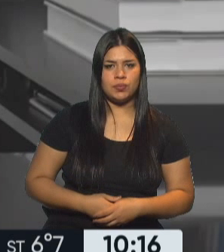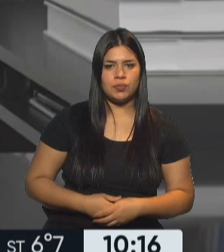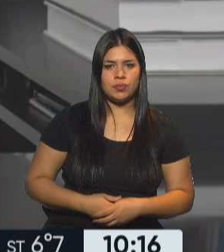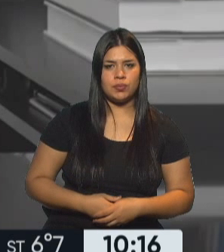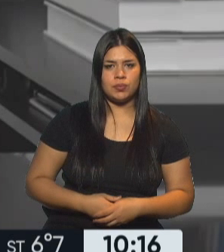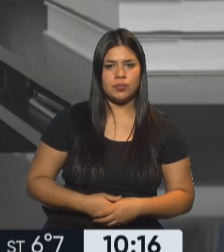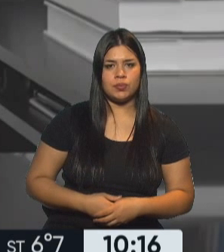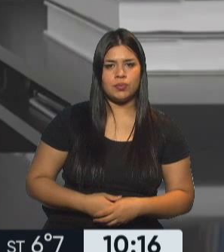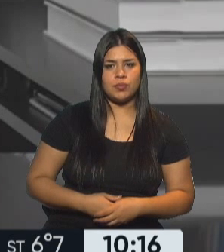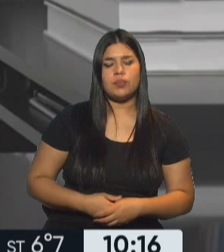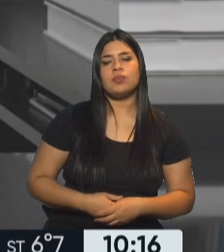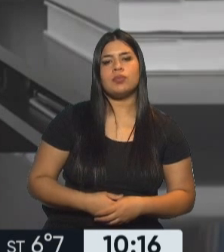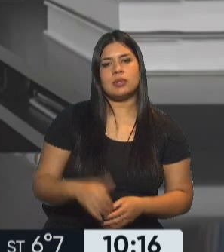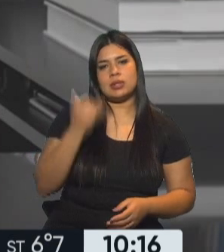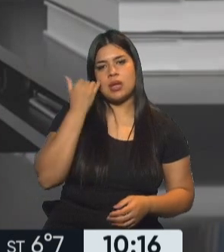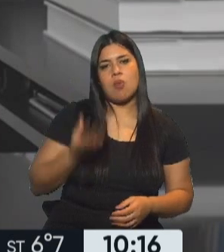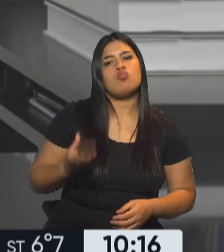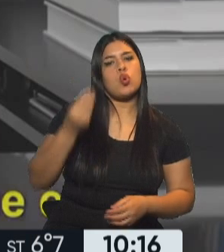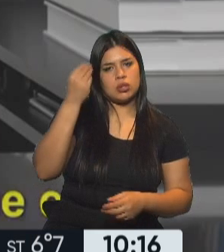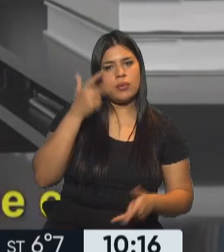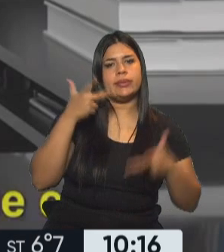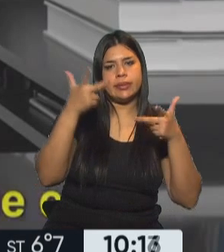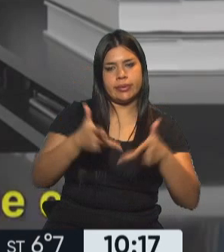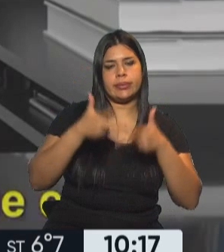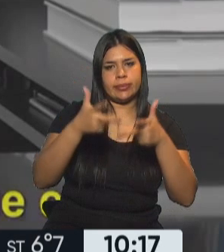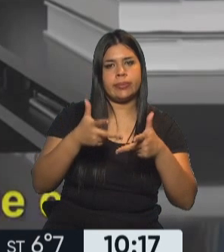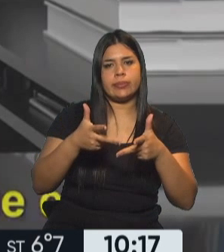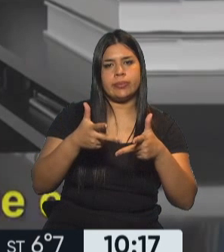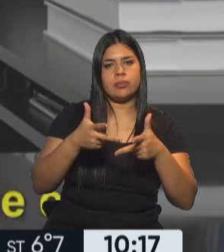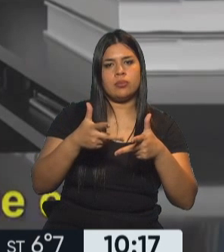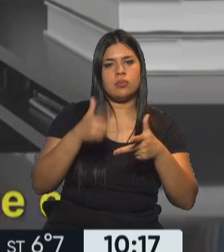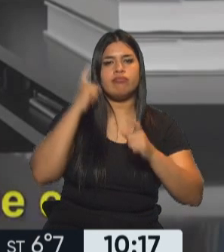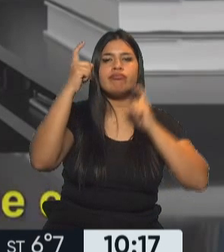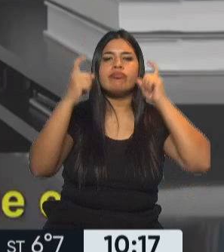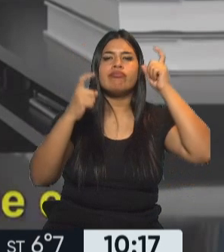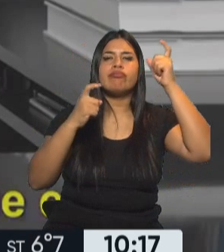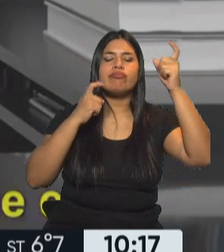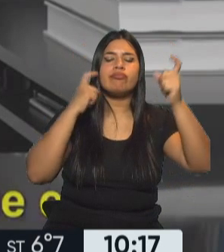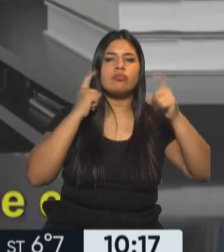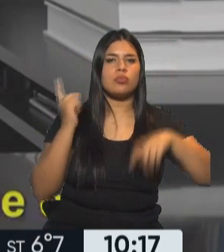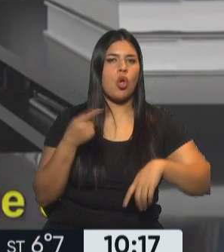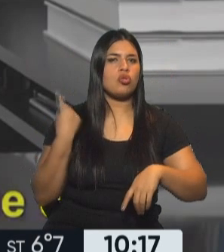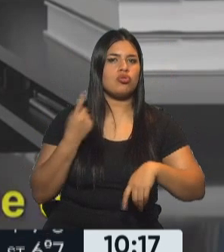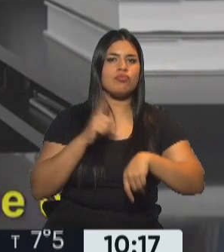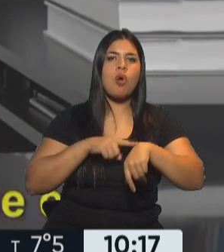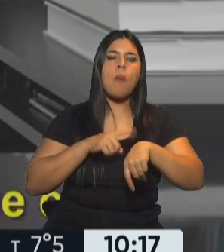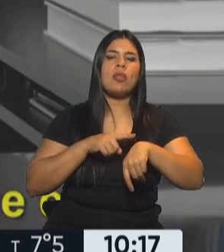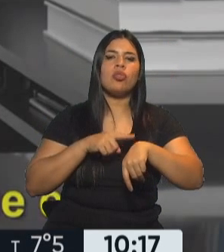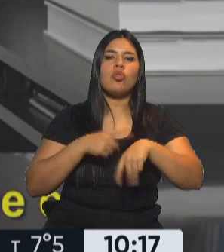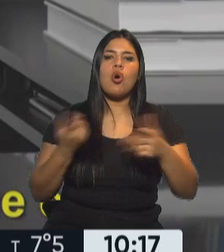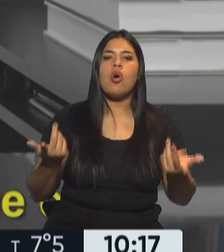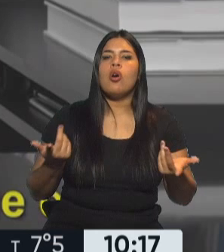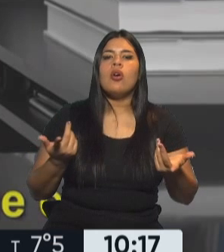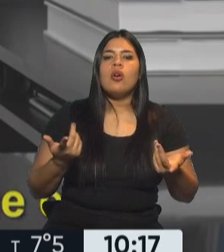Como lo hemos reiterado en numerosas ocasiones, no dejamos de soñar con el momento en el que en el aniversario